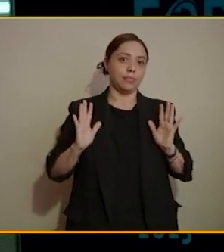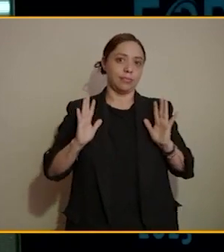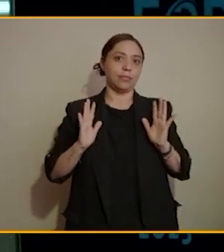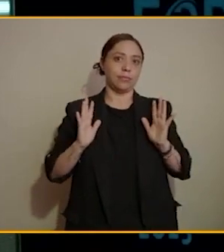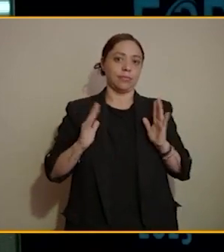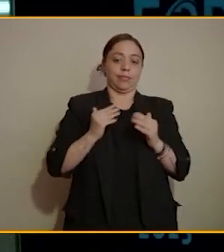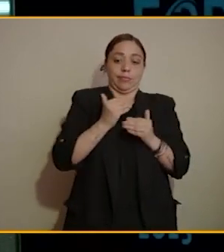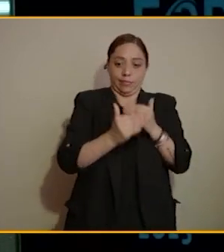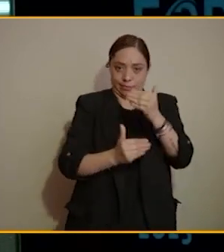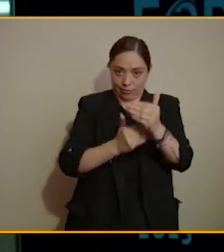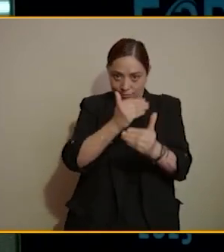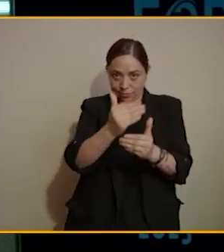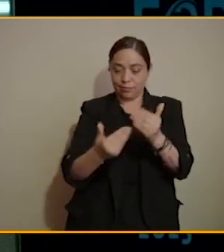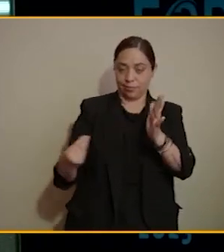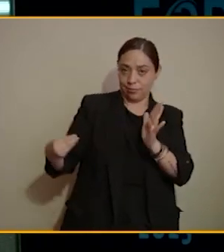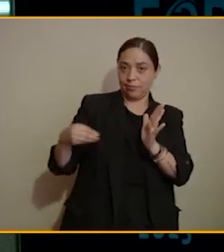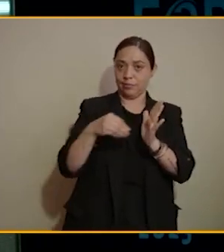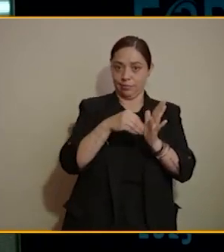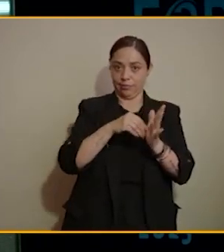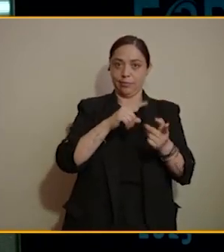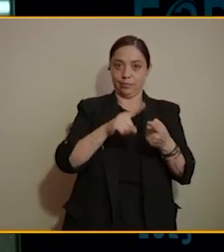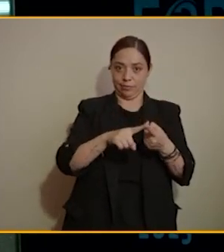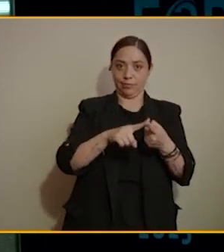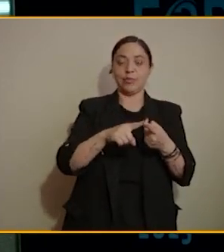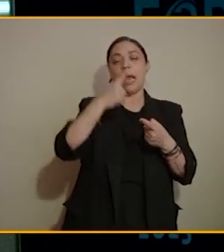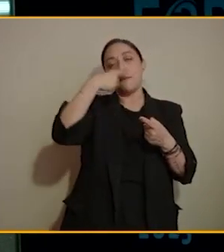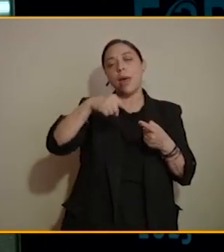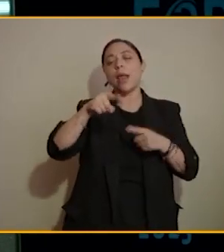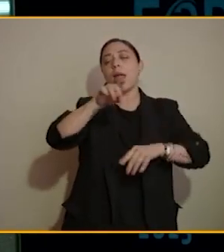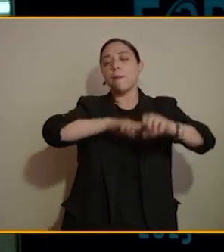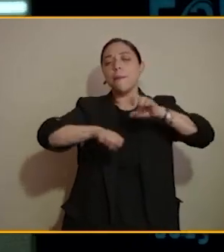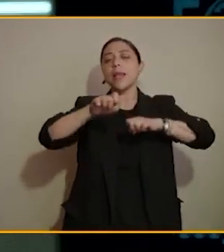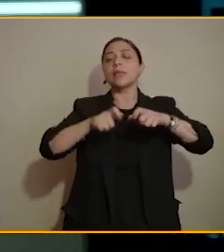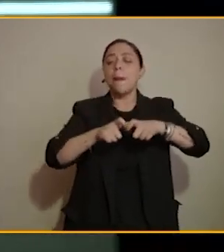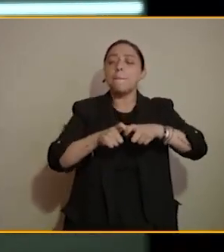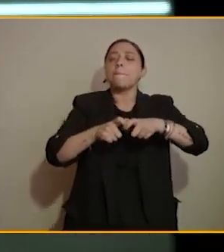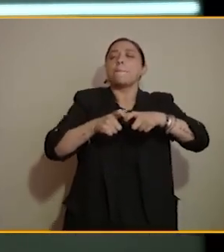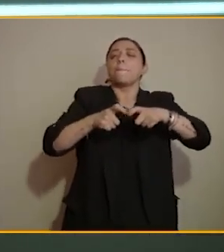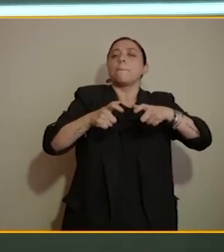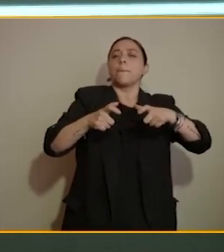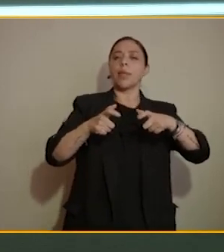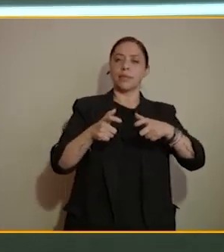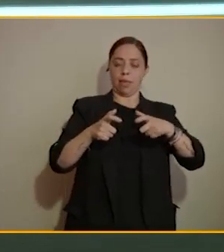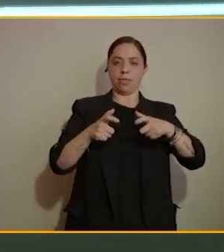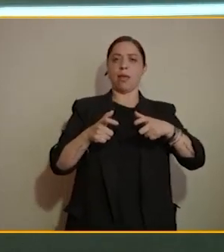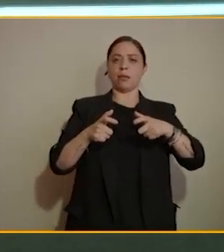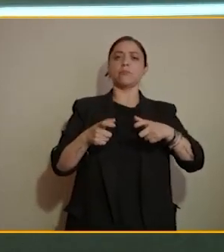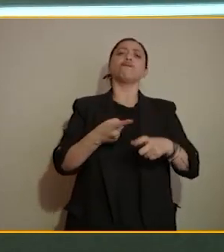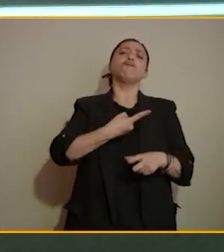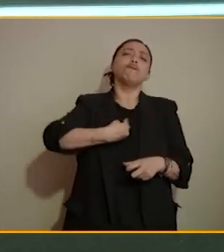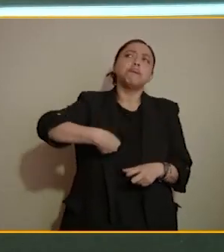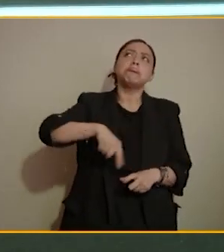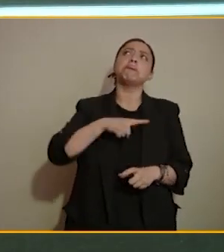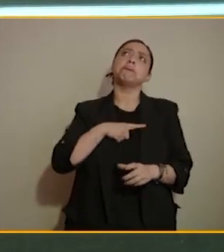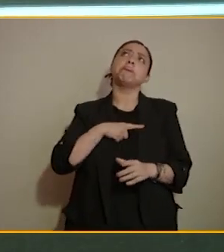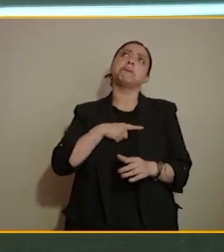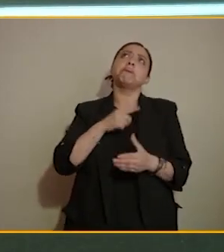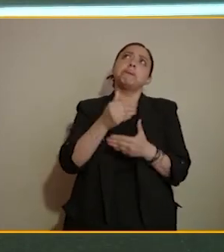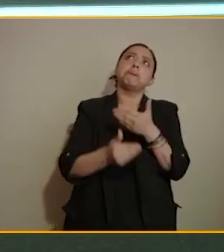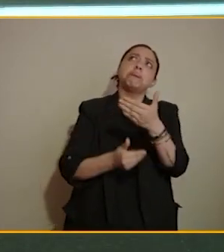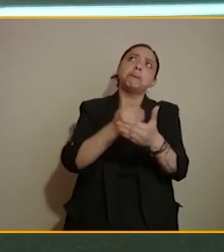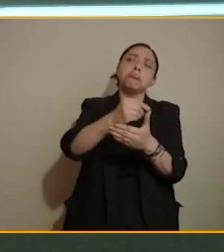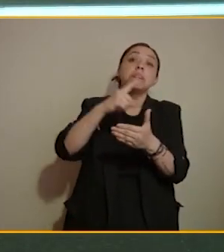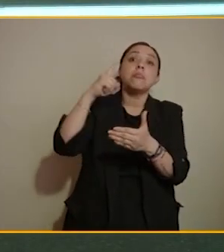de procesos. Para empresas medianas puede ser que nosotros estemos implementando procesos mucho más complejos y que